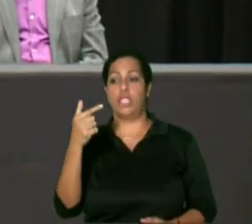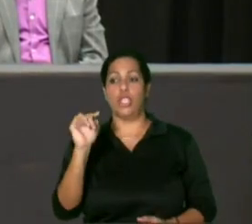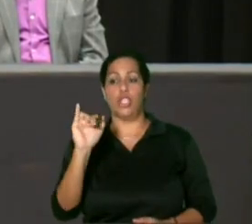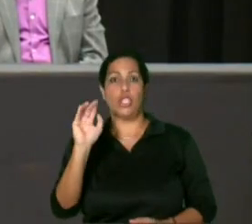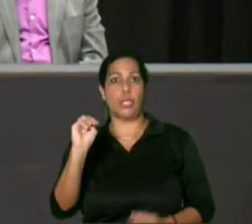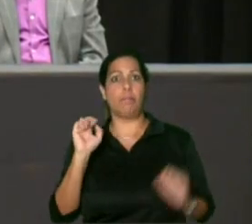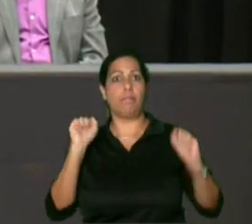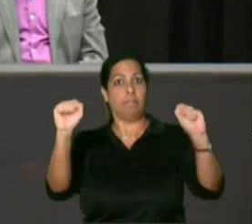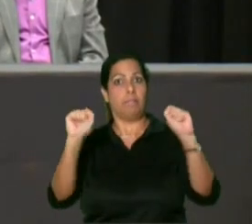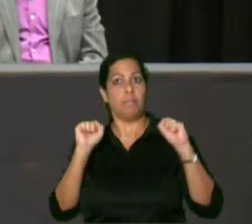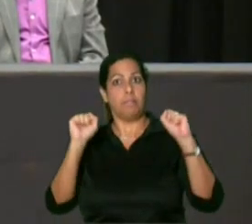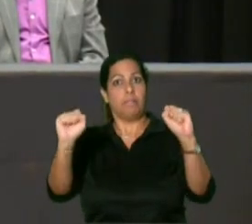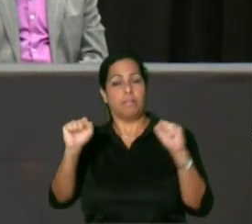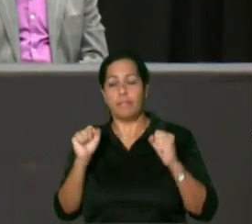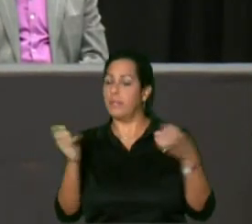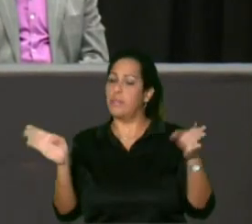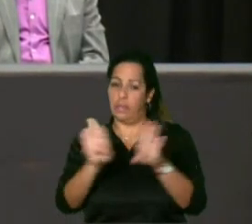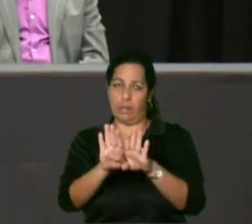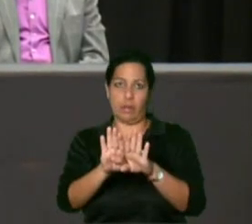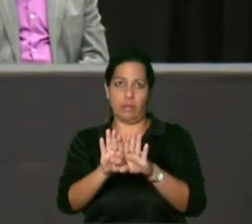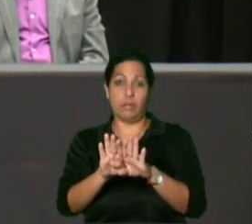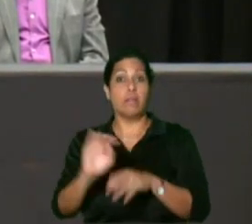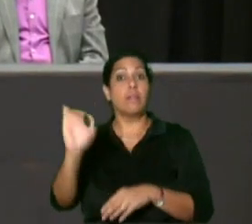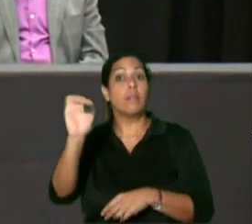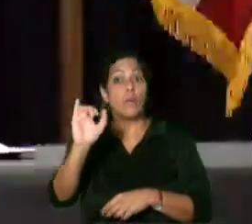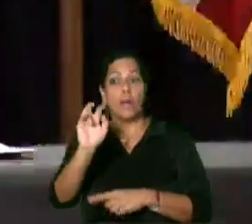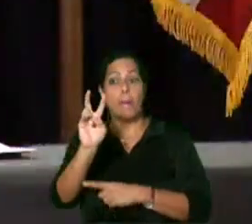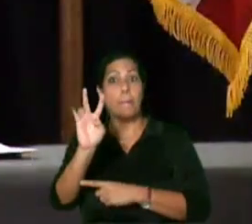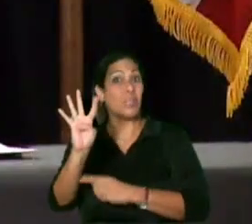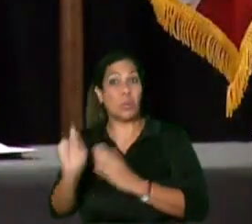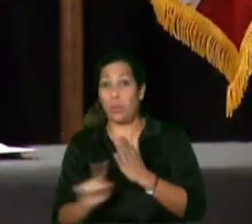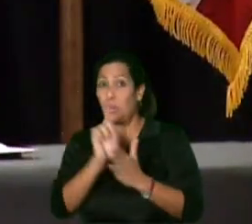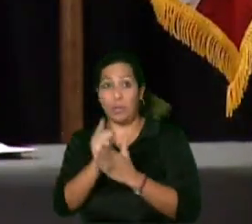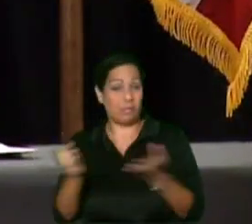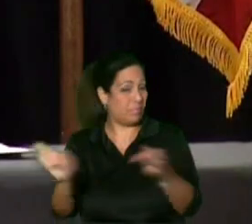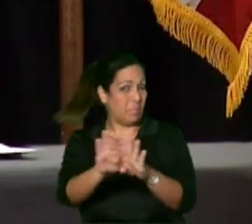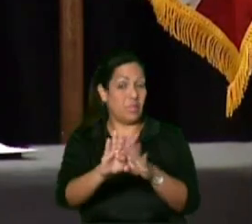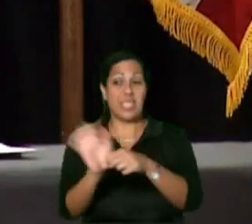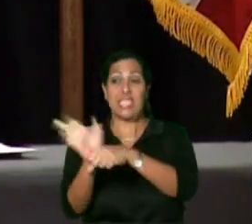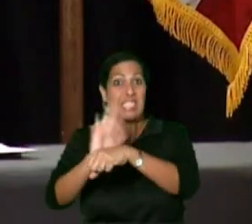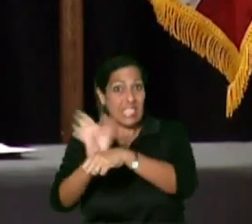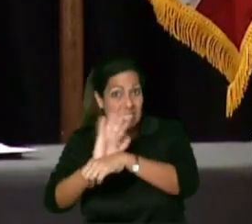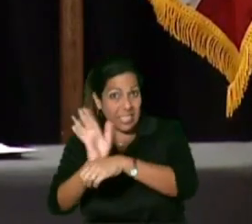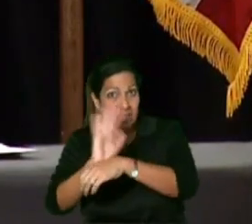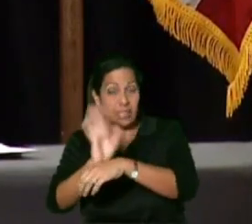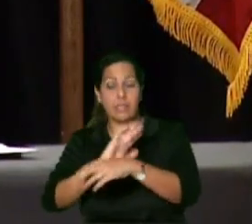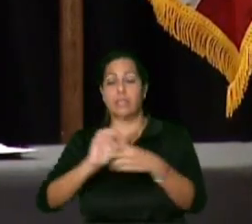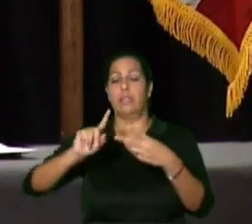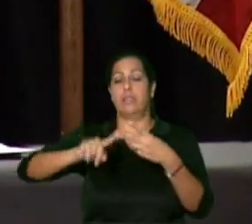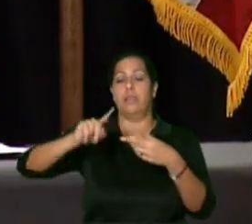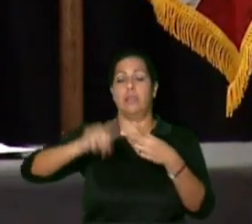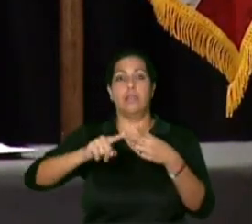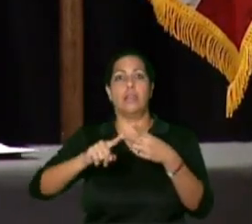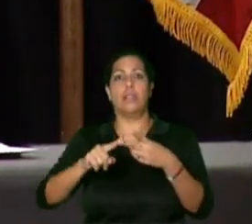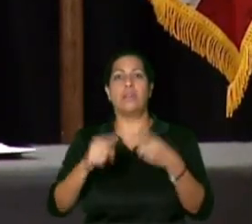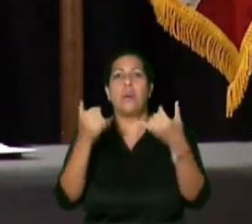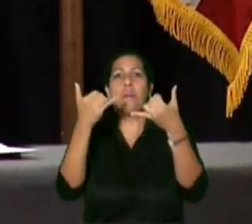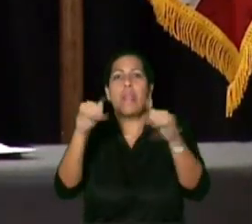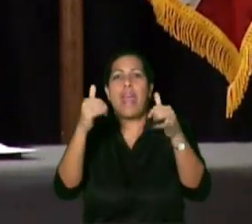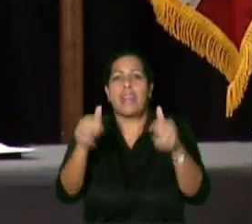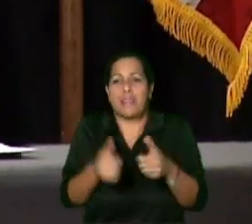Se ordena el cierre 24 horas de estas discotecas, de los cines, de las salas de concierto, de los salones de juego,